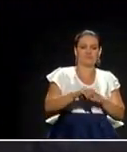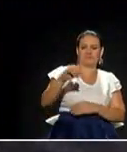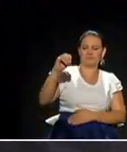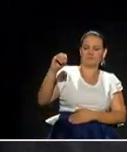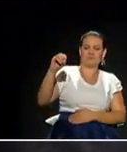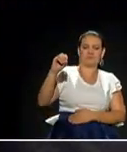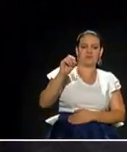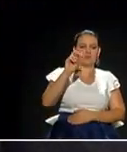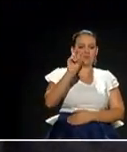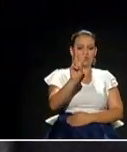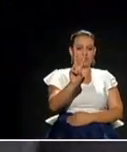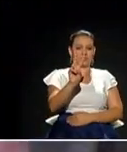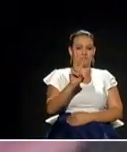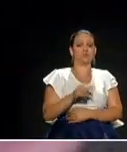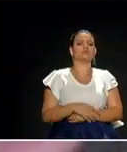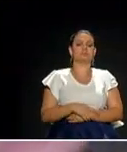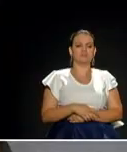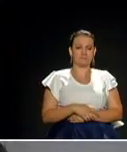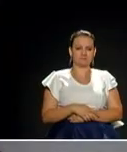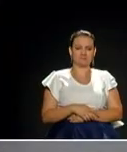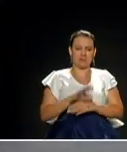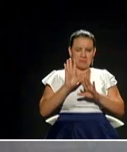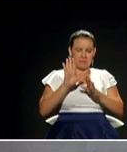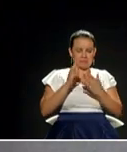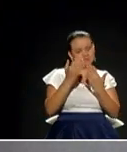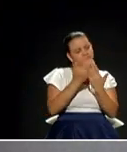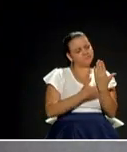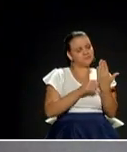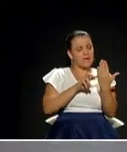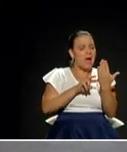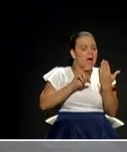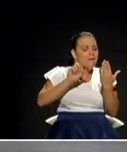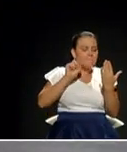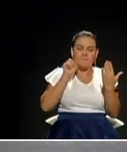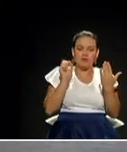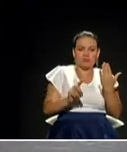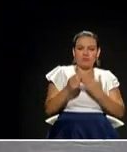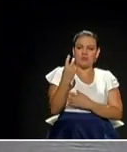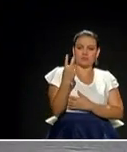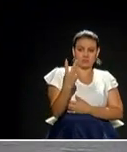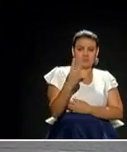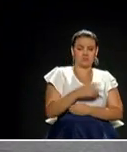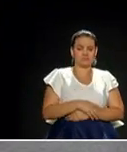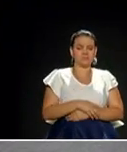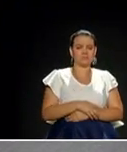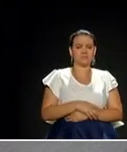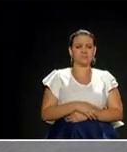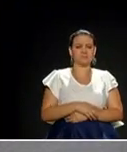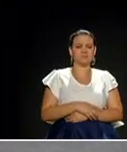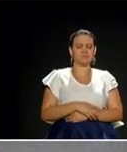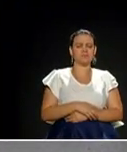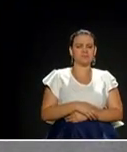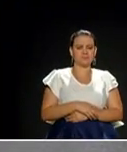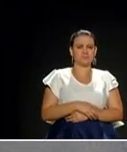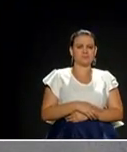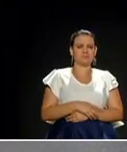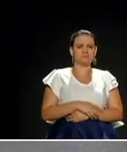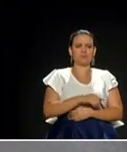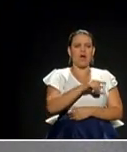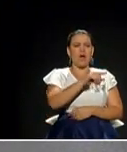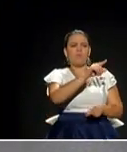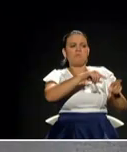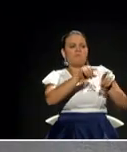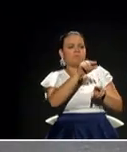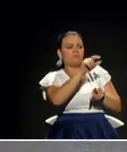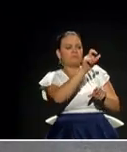2 el número 2 la pregunta que corresponde al número 2 candidato valderrama algunos candidatos han hablado de la necesidad